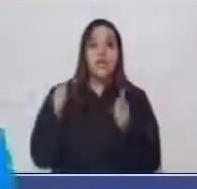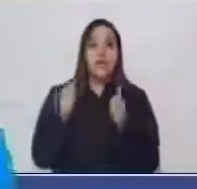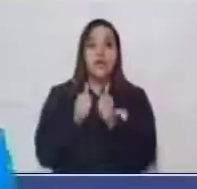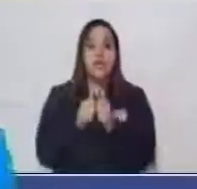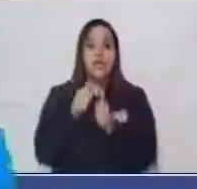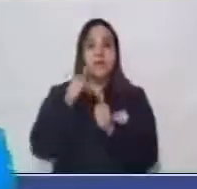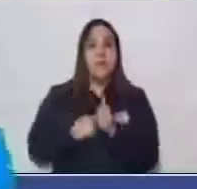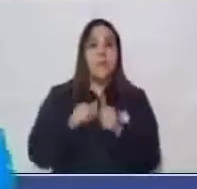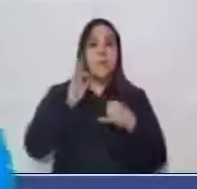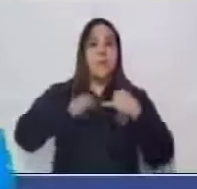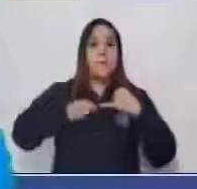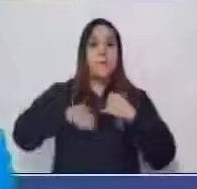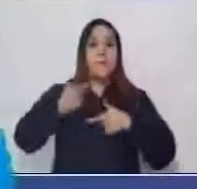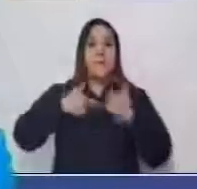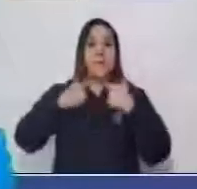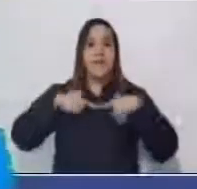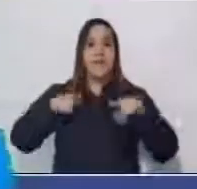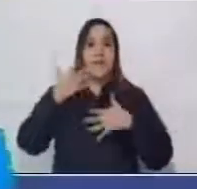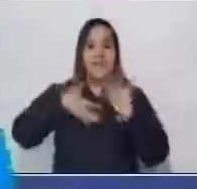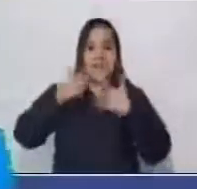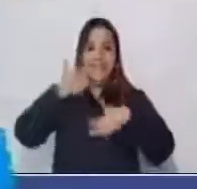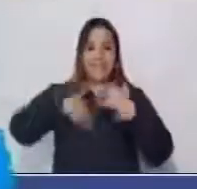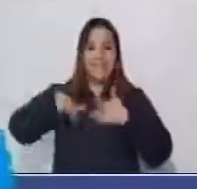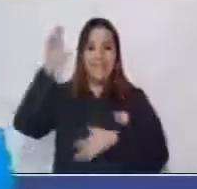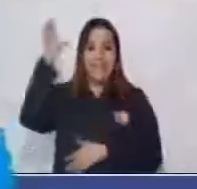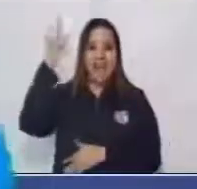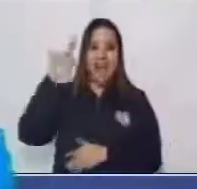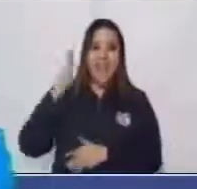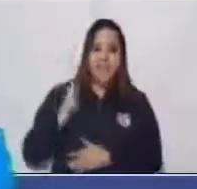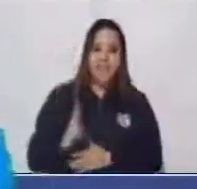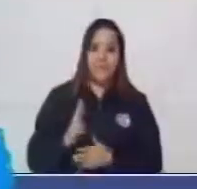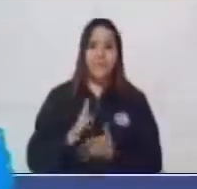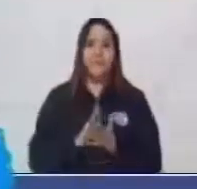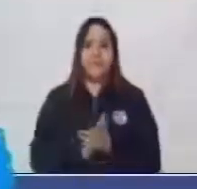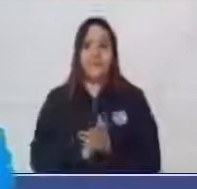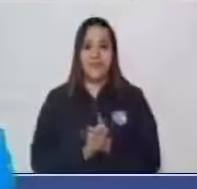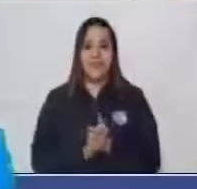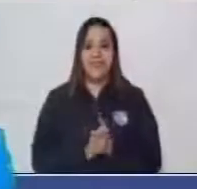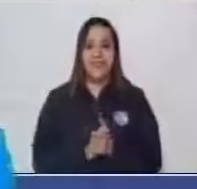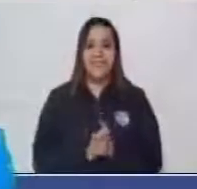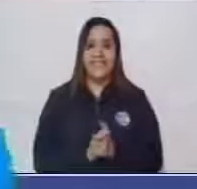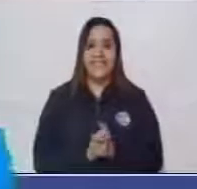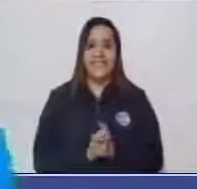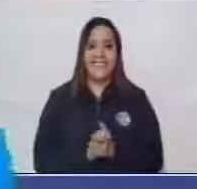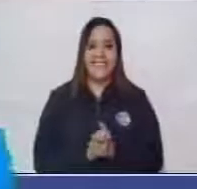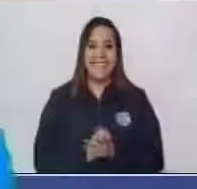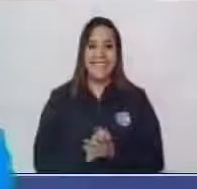agradecemos a Lourdes, quien nos acompaña en la interpretación de la lengua de señas.